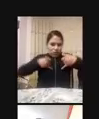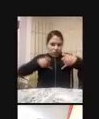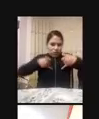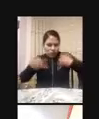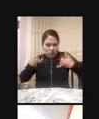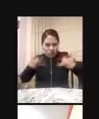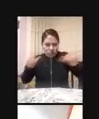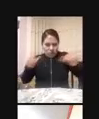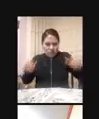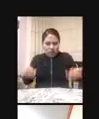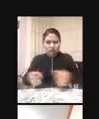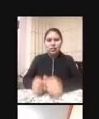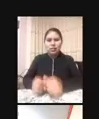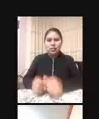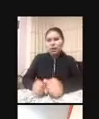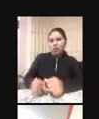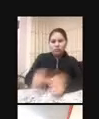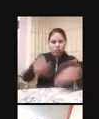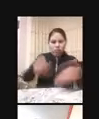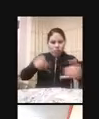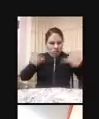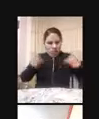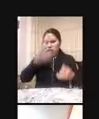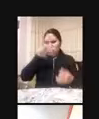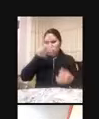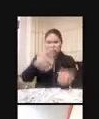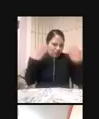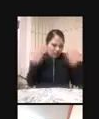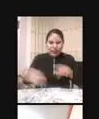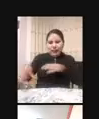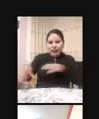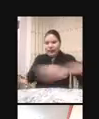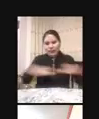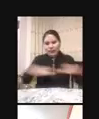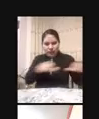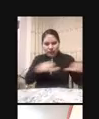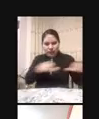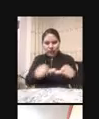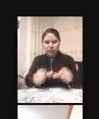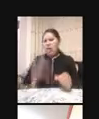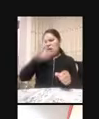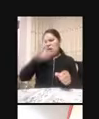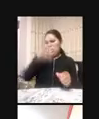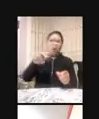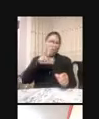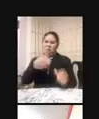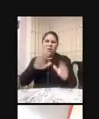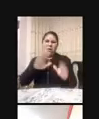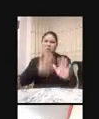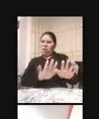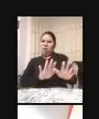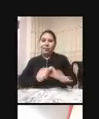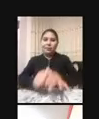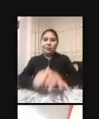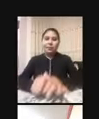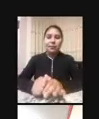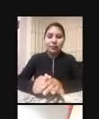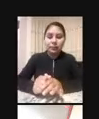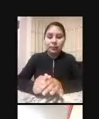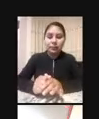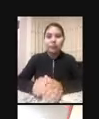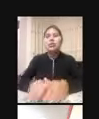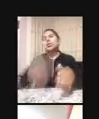no quieren hacer actividades, no quieren realizar y se ponen tercos, más tercos todavía. Entonces, trabajemos desde